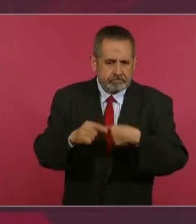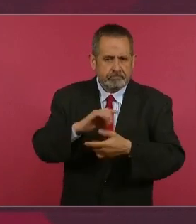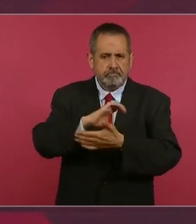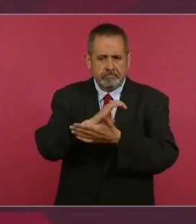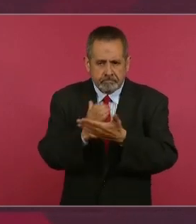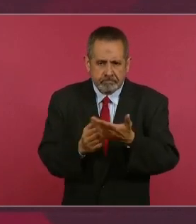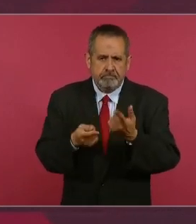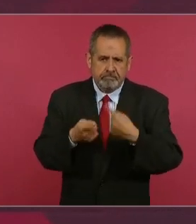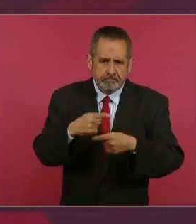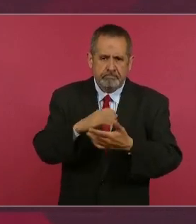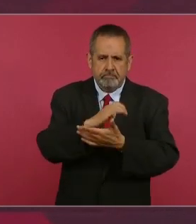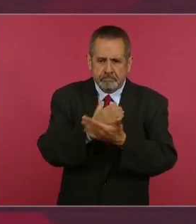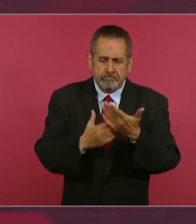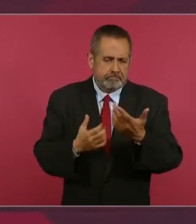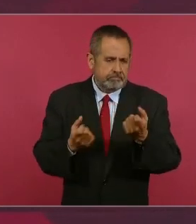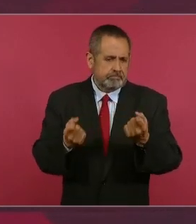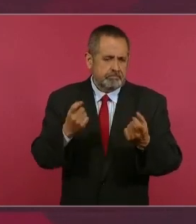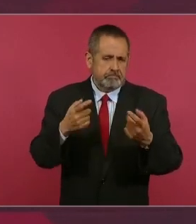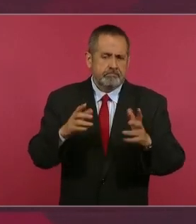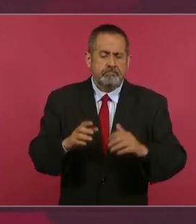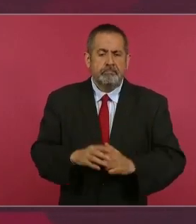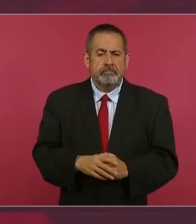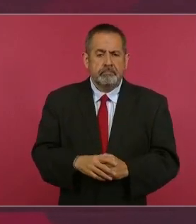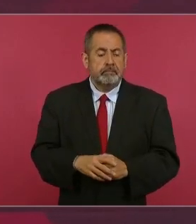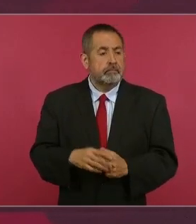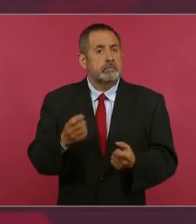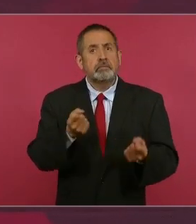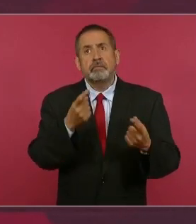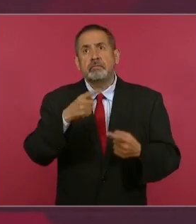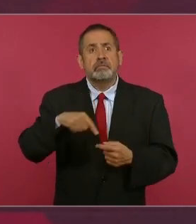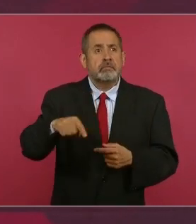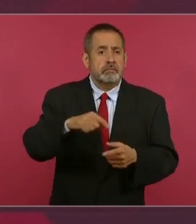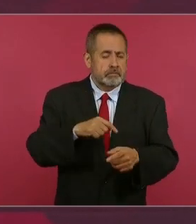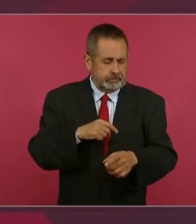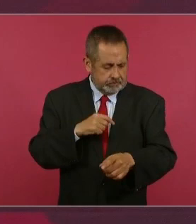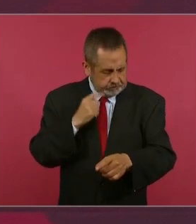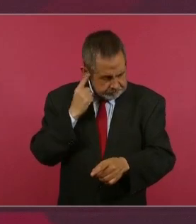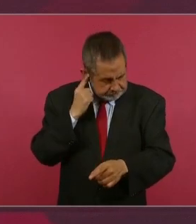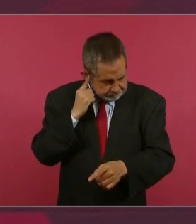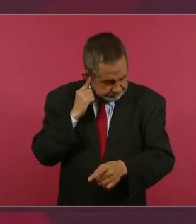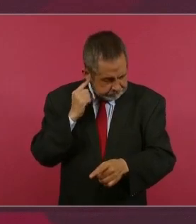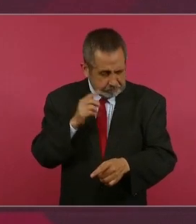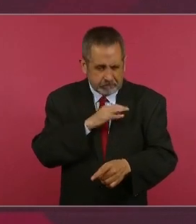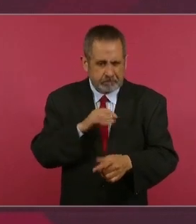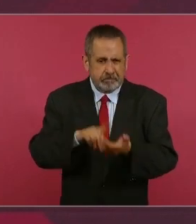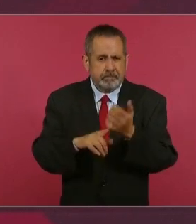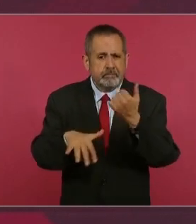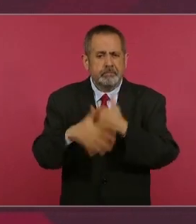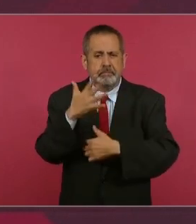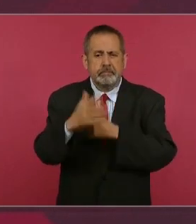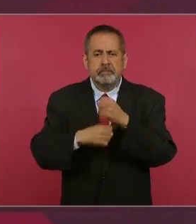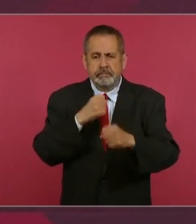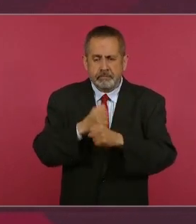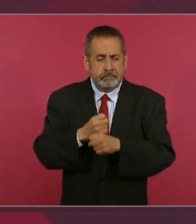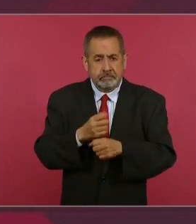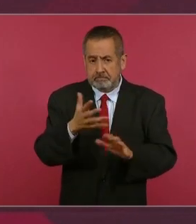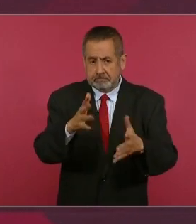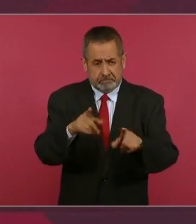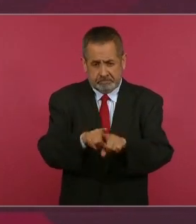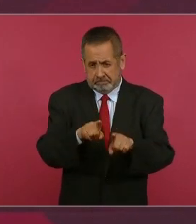Estaban por contratos y algunos llevaban hasta 15 años, así.